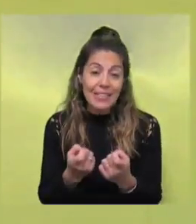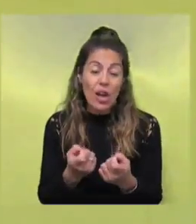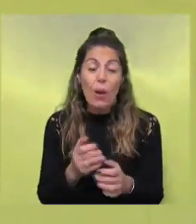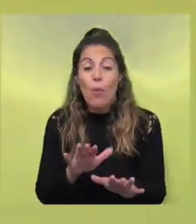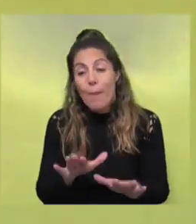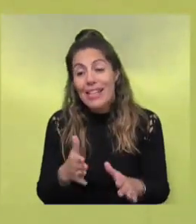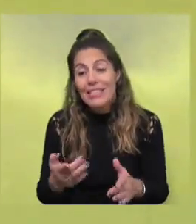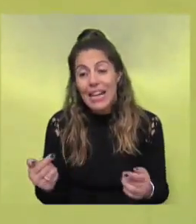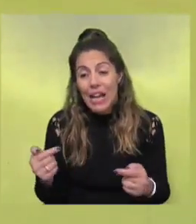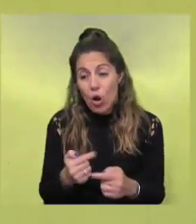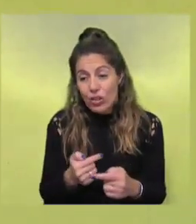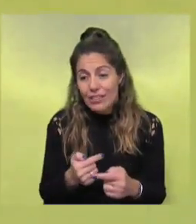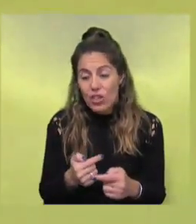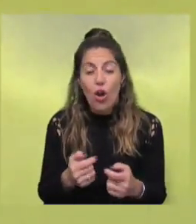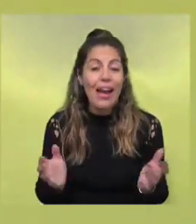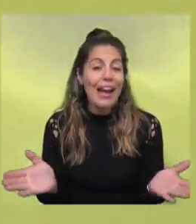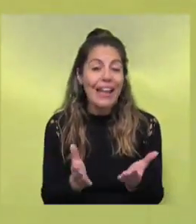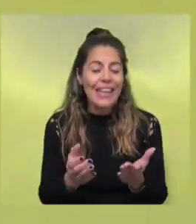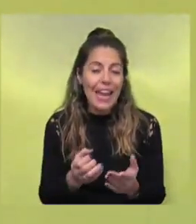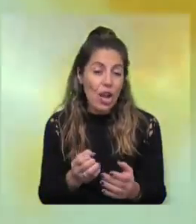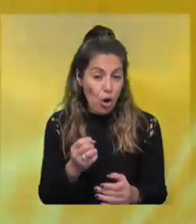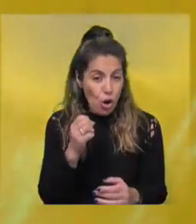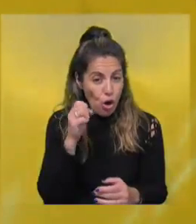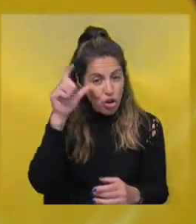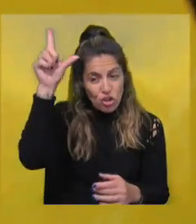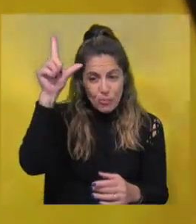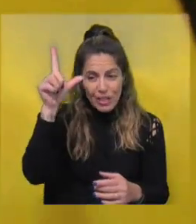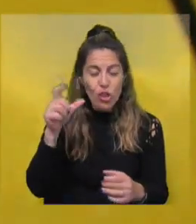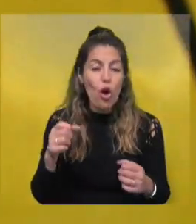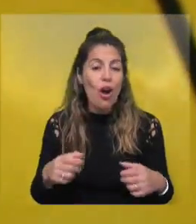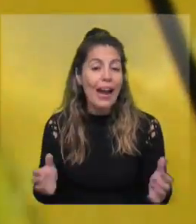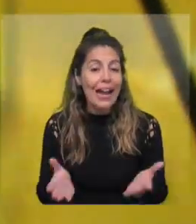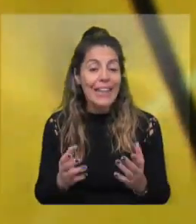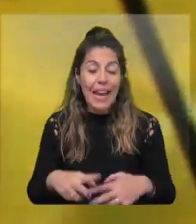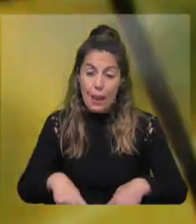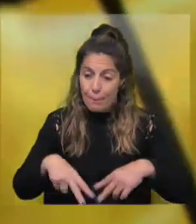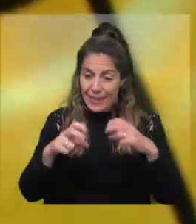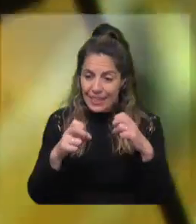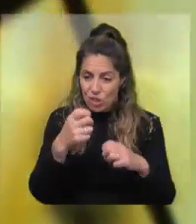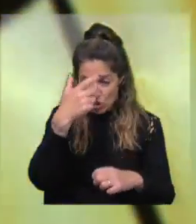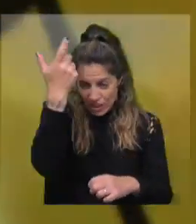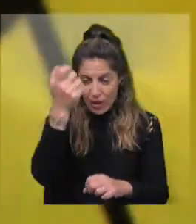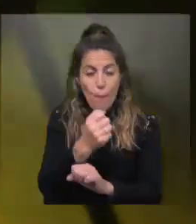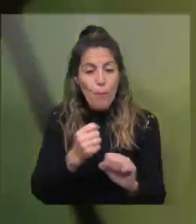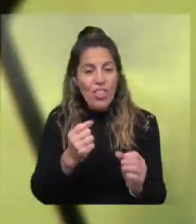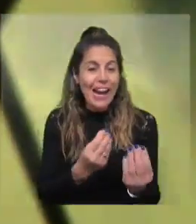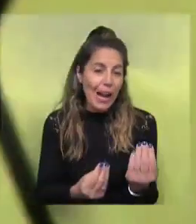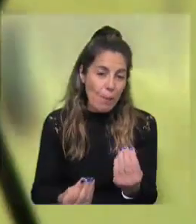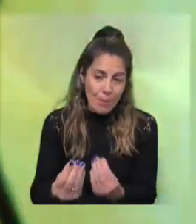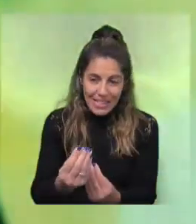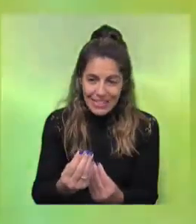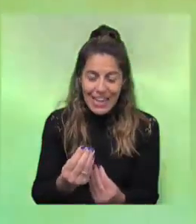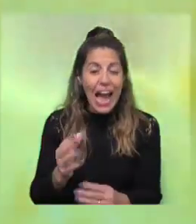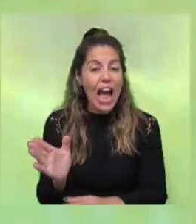contrasentido, de generar muchísimo conocimiento, muchísima investigación científica para poder reemplazar a